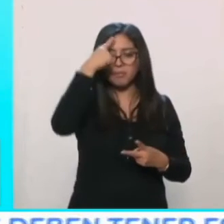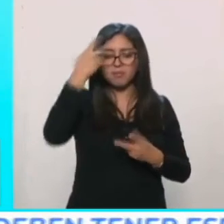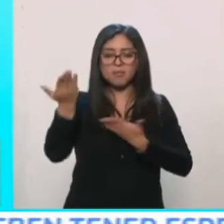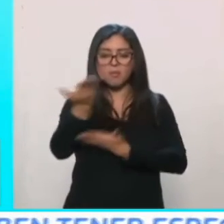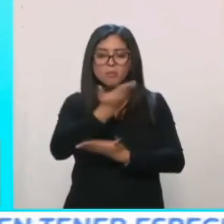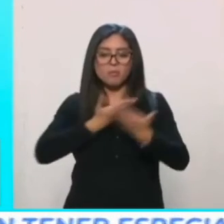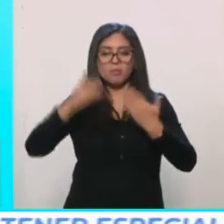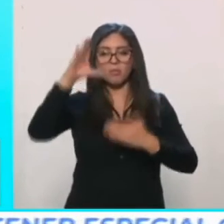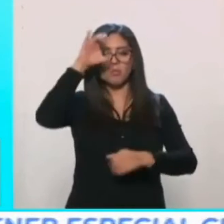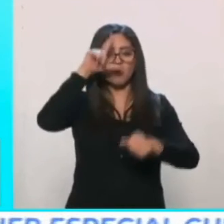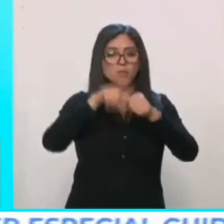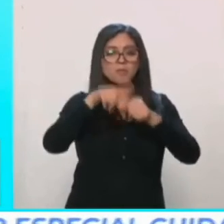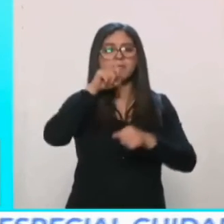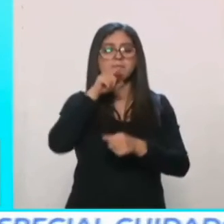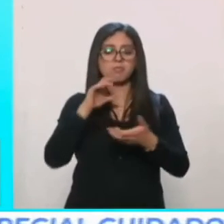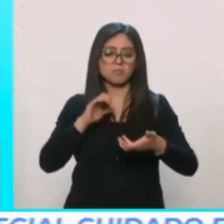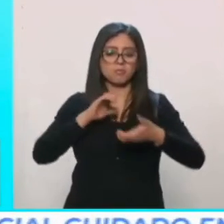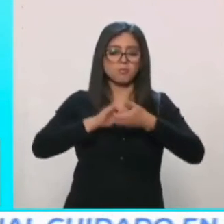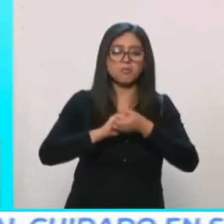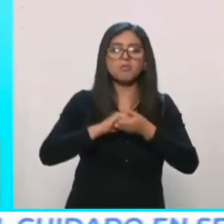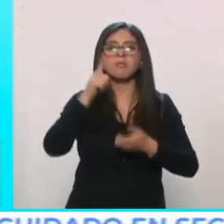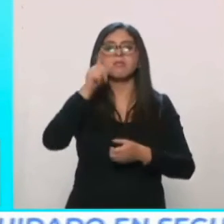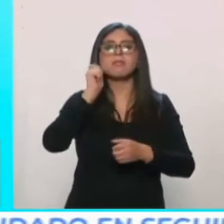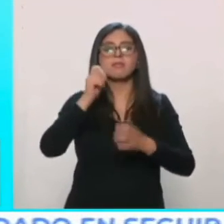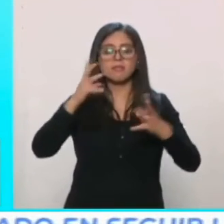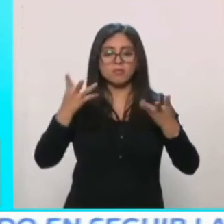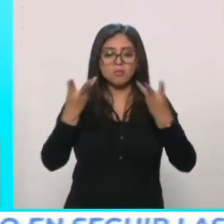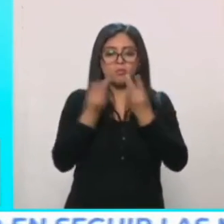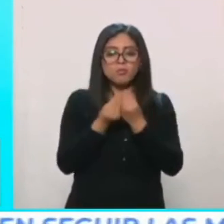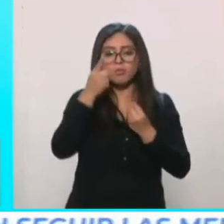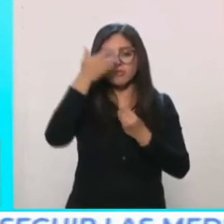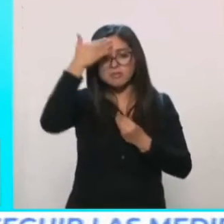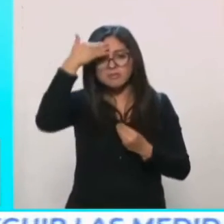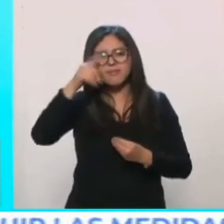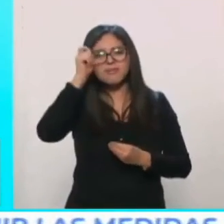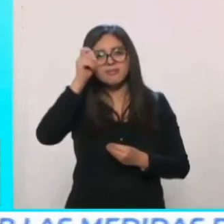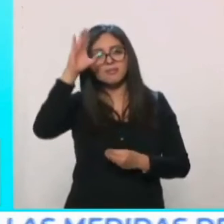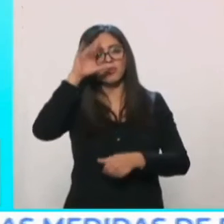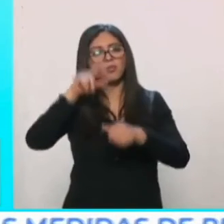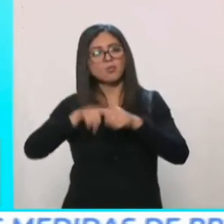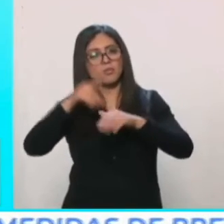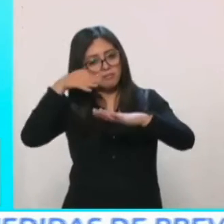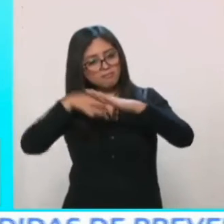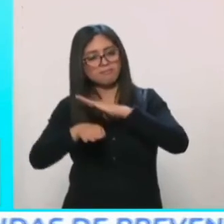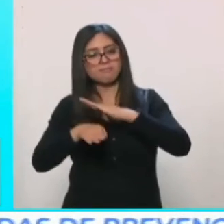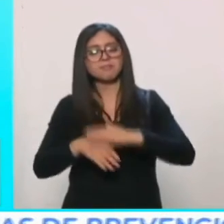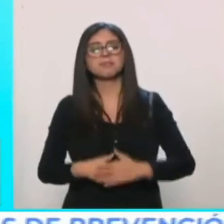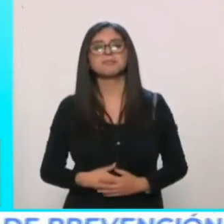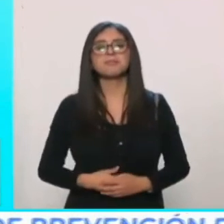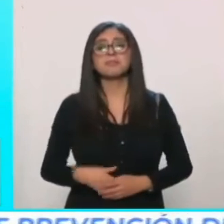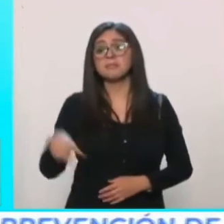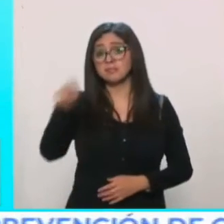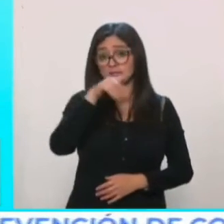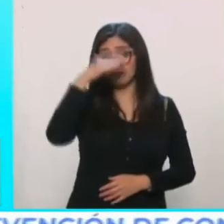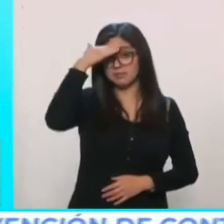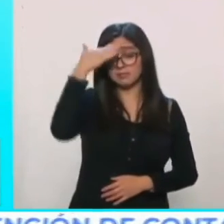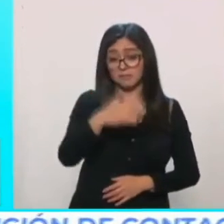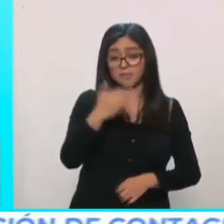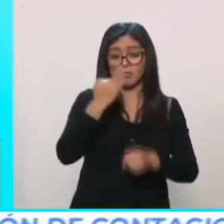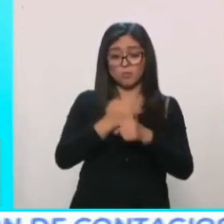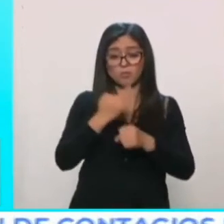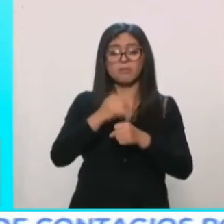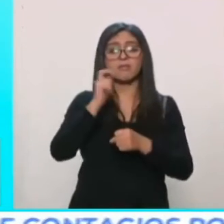culturales y hermanando así a nuestras ciudades a través de la cultura. Bueno, pues sin duda alguna es tiempo de distanciamiento físico, pero no de distanciamiento social. Por